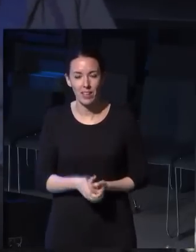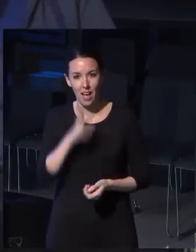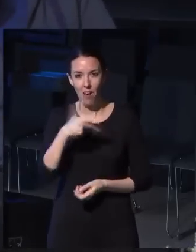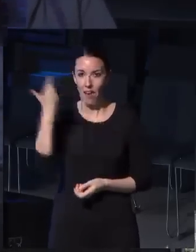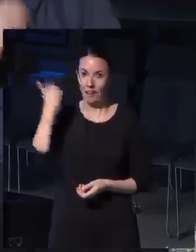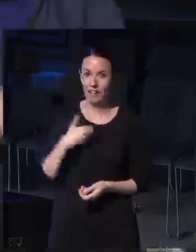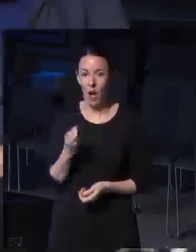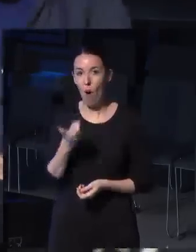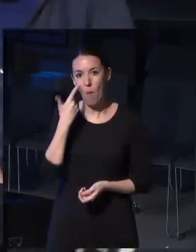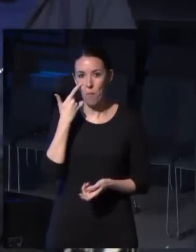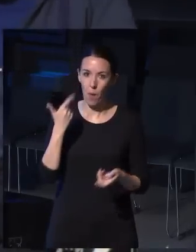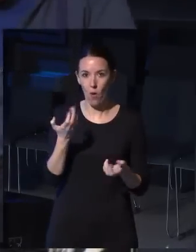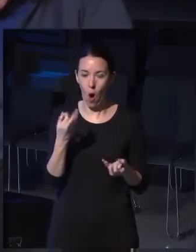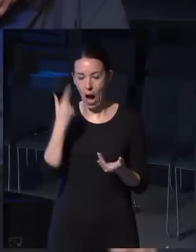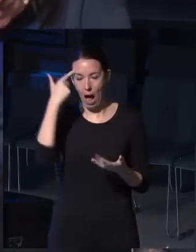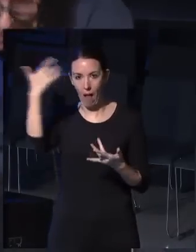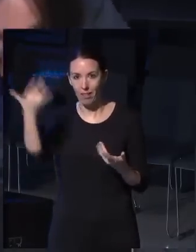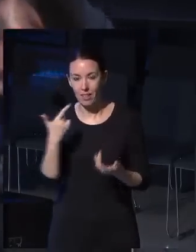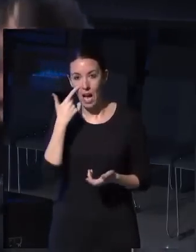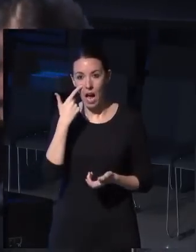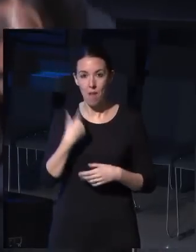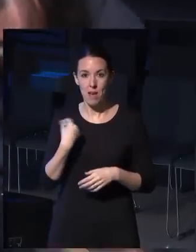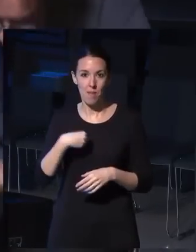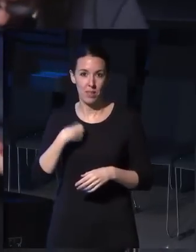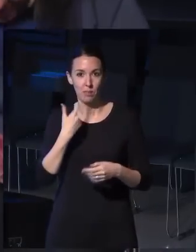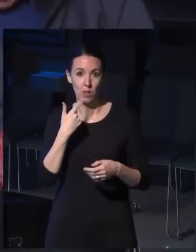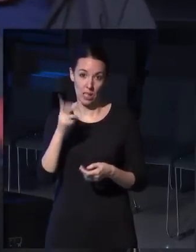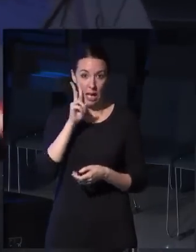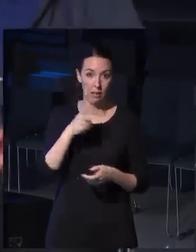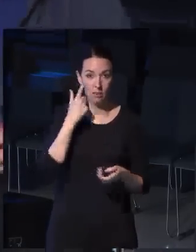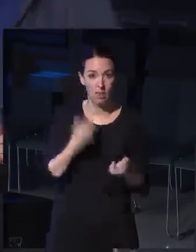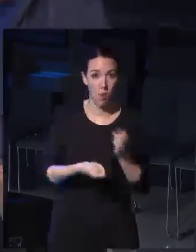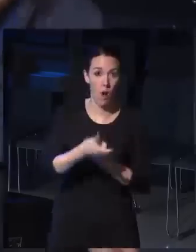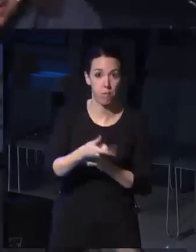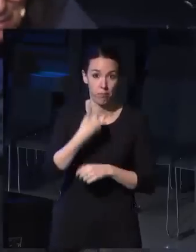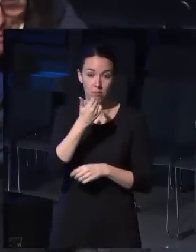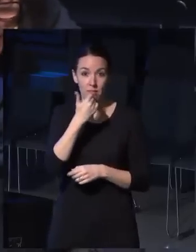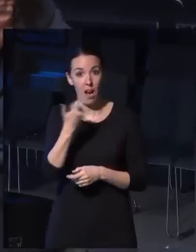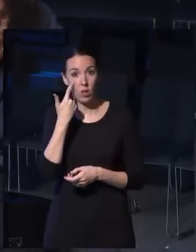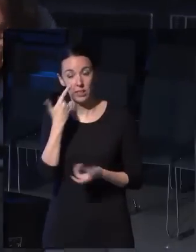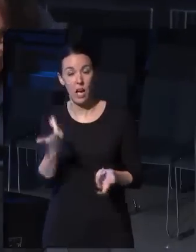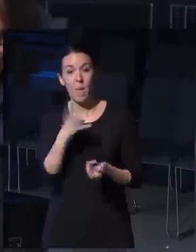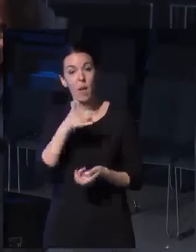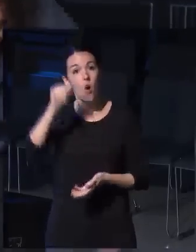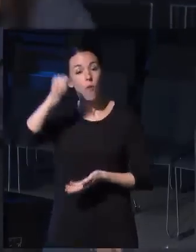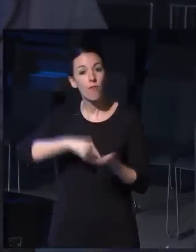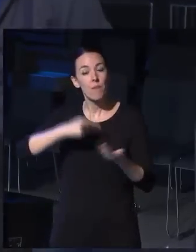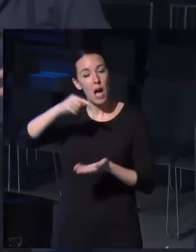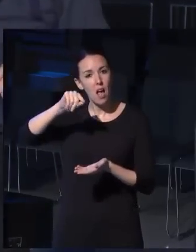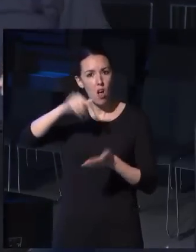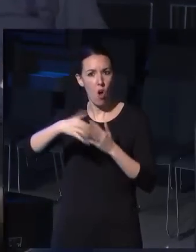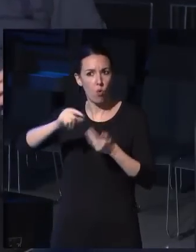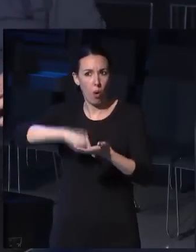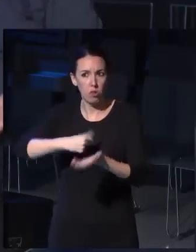ya estamos donde tenemos que estar, Paco. Es que me sale el brazo con la cremallera. Ya te veo. Es que firmé un contrato de no